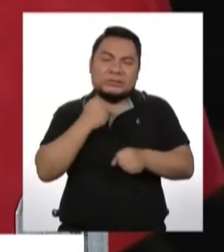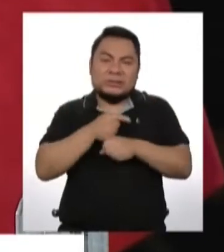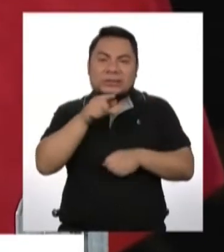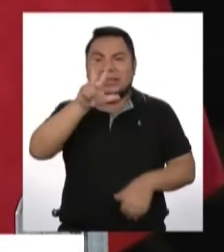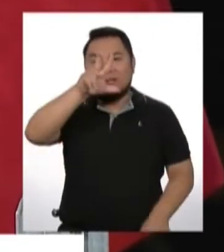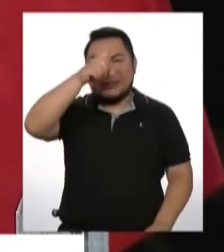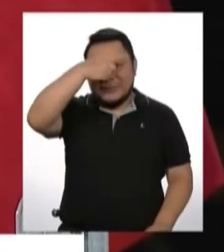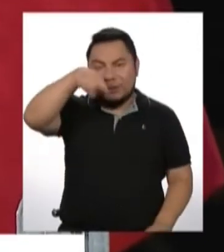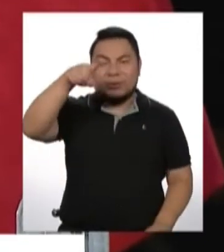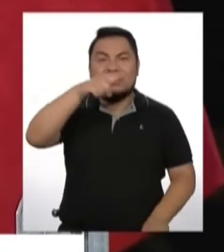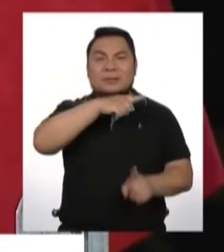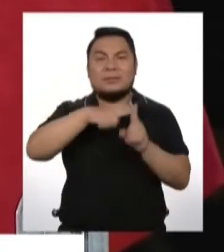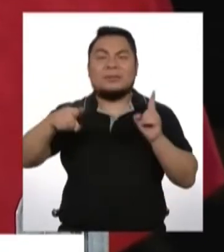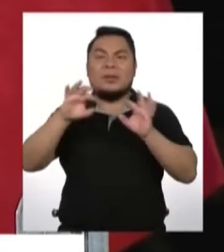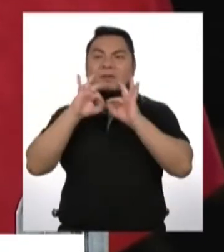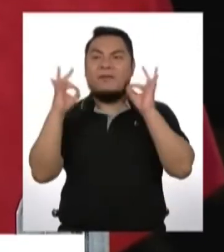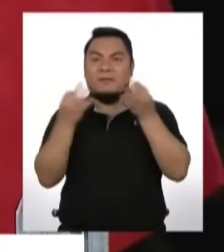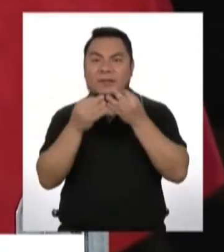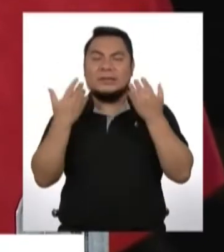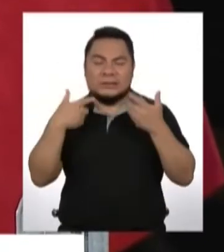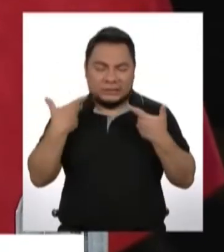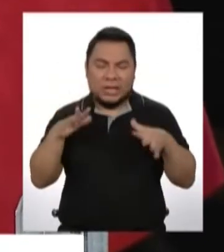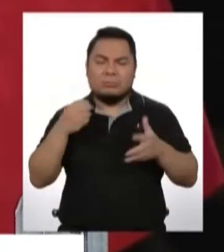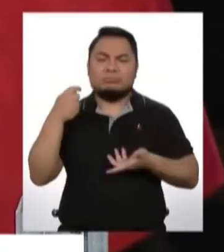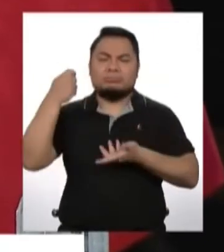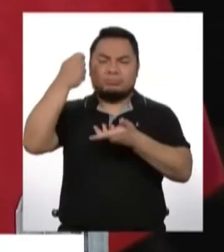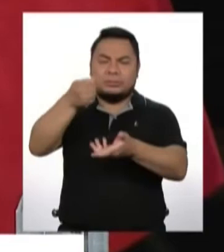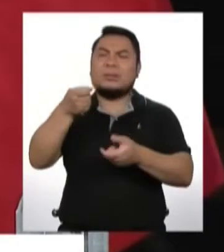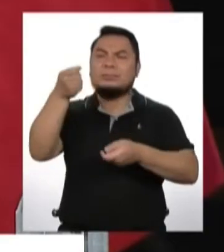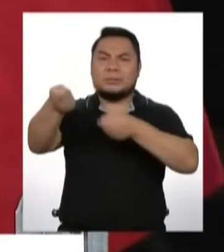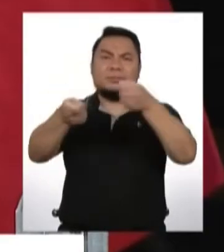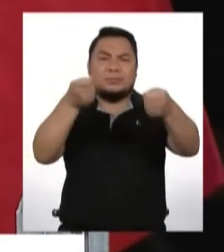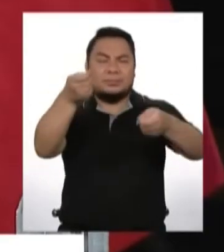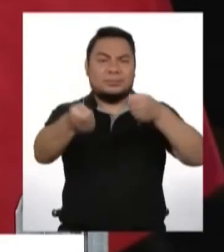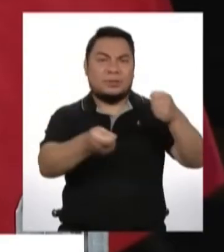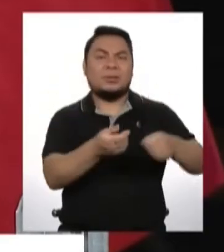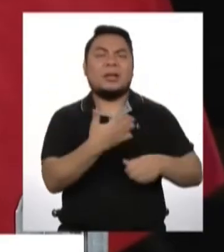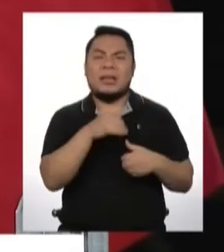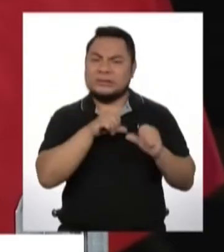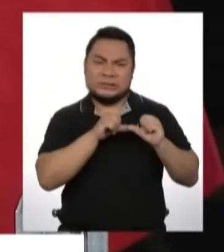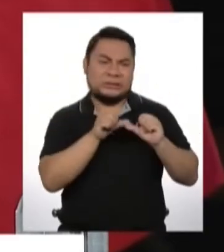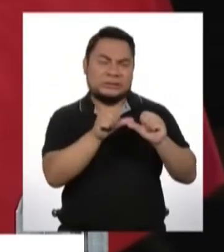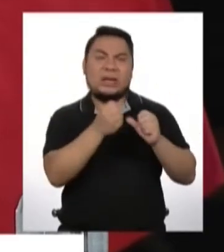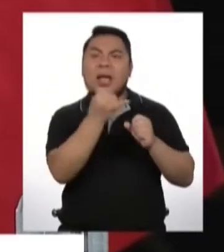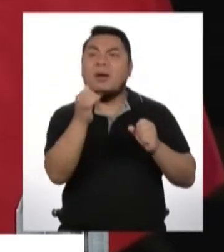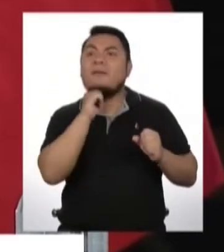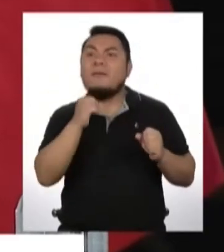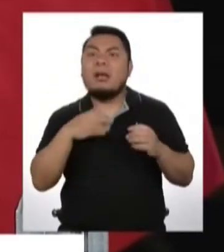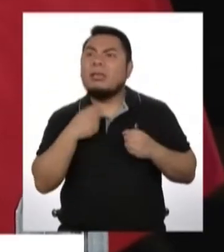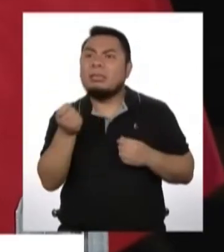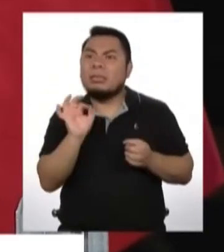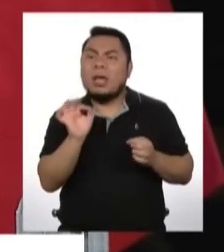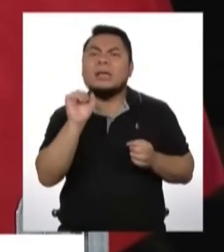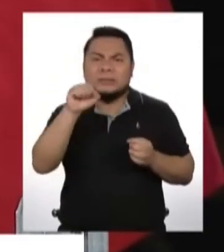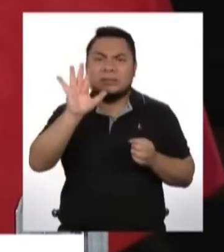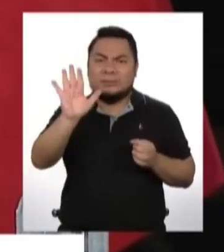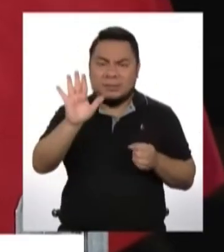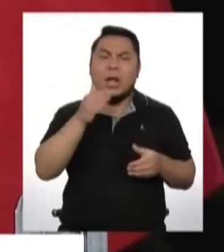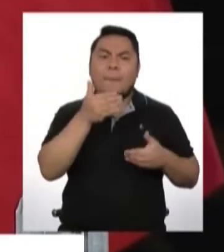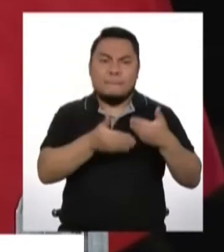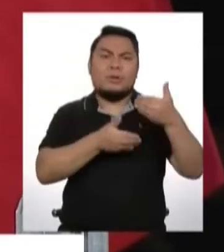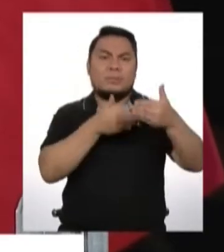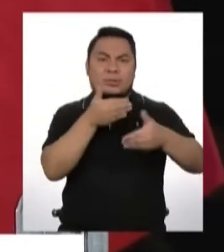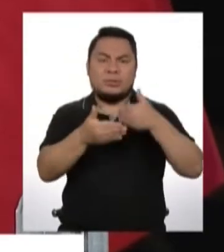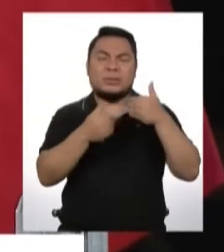estos 3,5 millones de hogares, que todavía está en proceso de pago, ¿eh? Todavía no hay algunos que no han recibido, pero está en proceso un